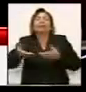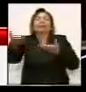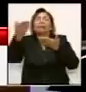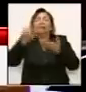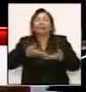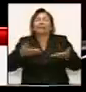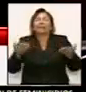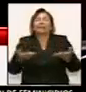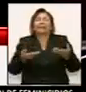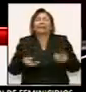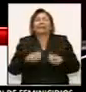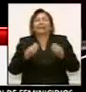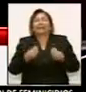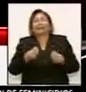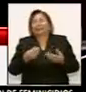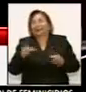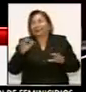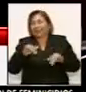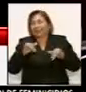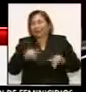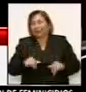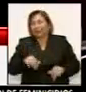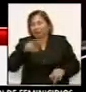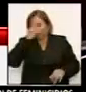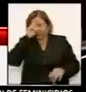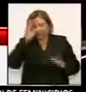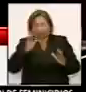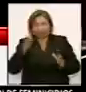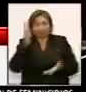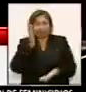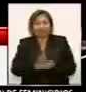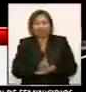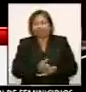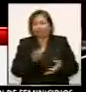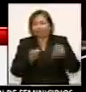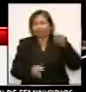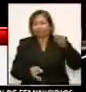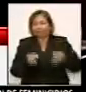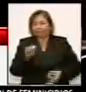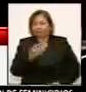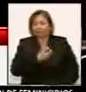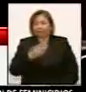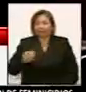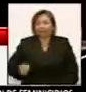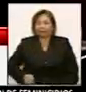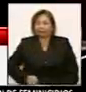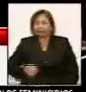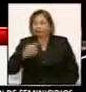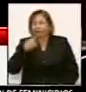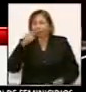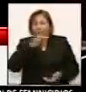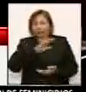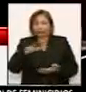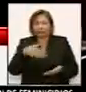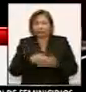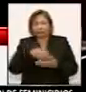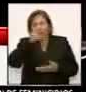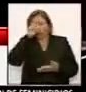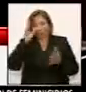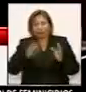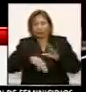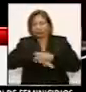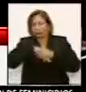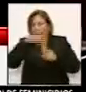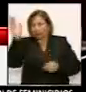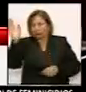¿Cuándo? ¿Cómo y dónde? ¿En qué momento? Nadie se mueve del Perú. Eso es lo que debió hacer el Ministerio de Justicia en defensa del Estado. Eso es lo que debimos hacer todos los peruanos.